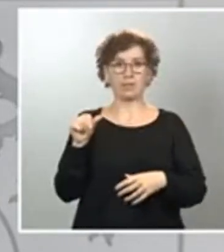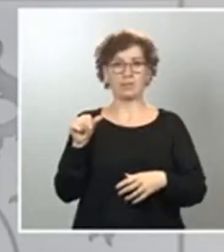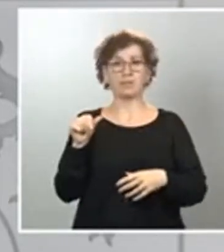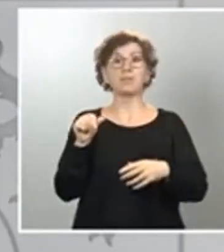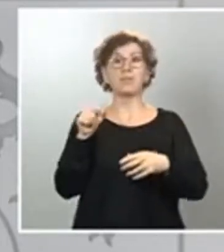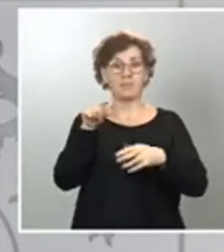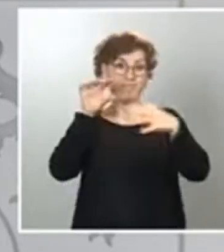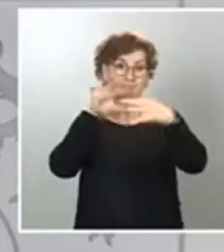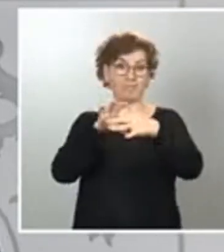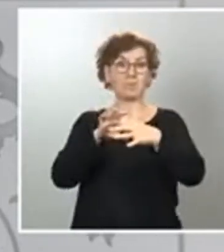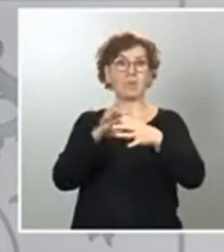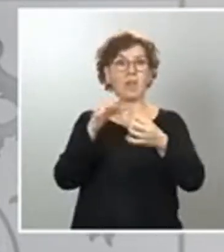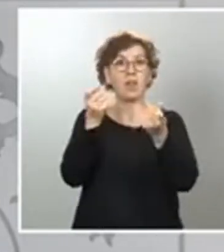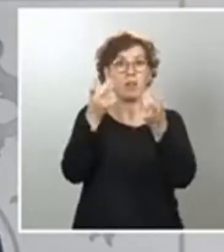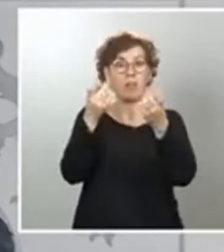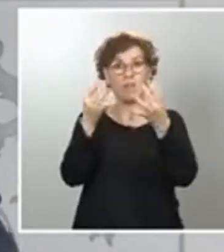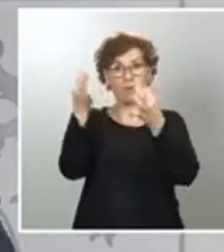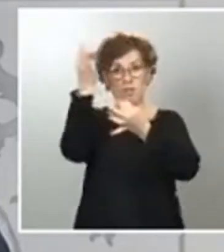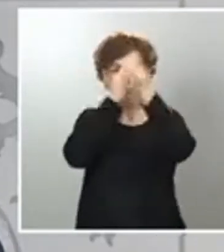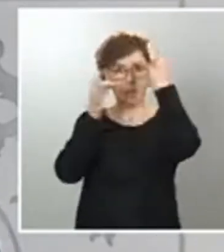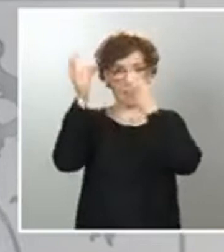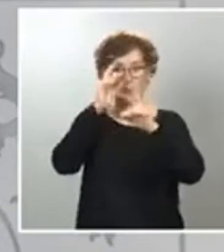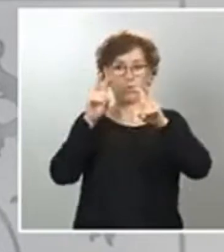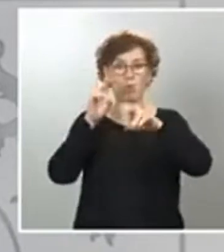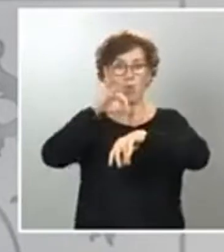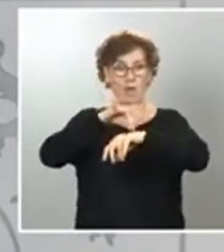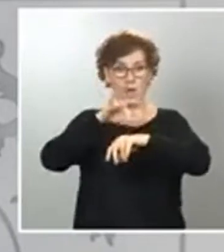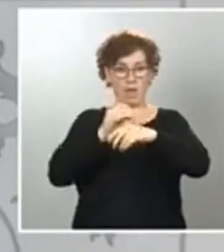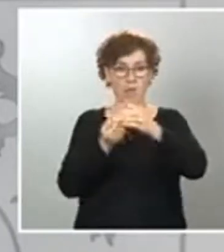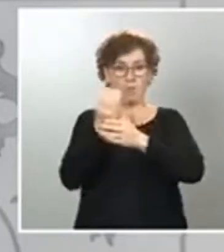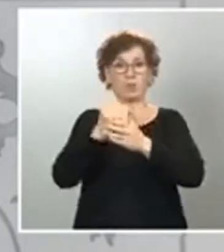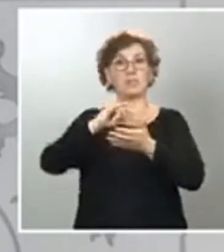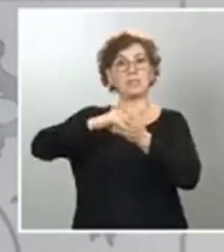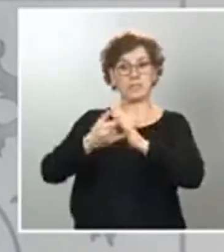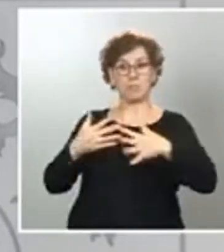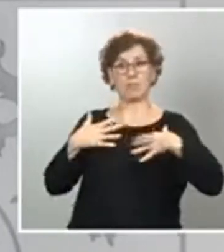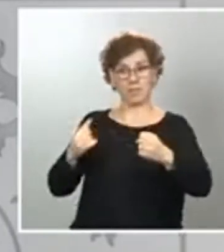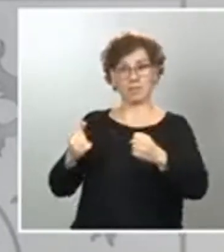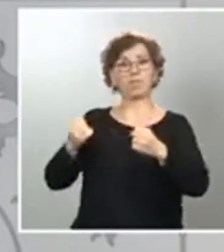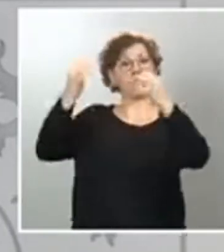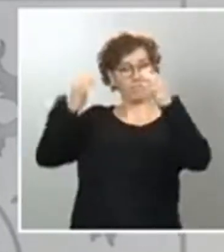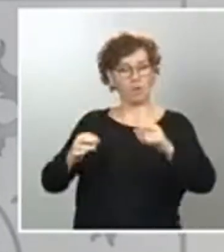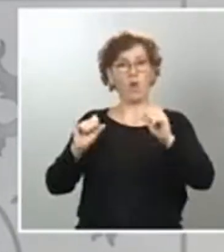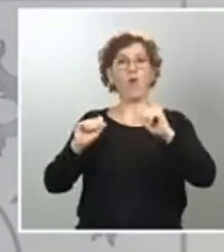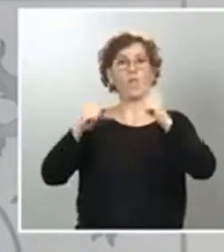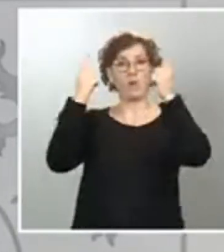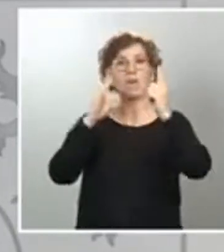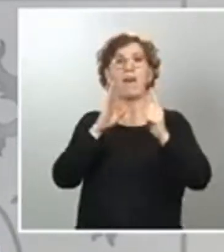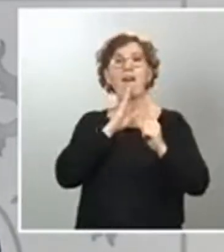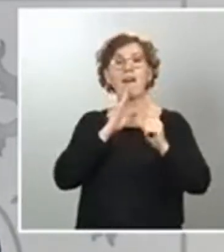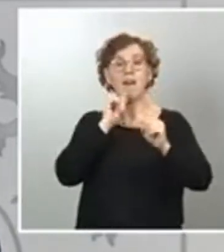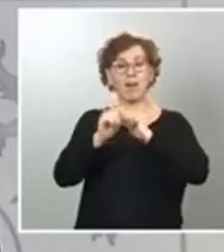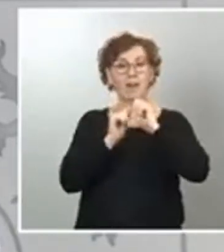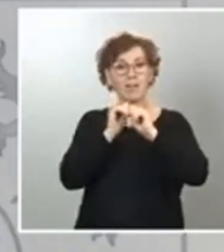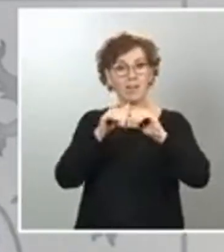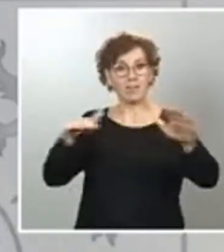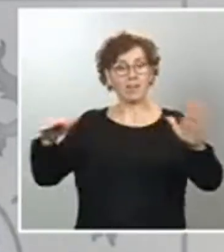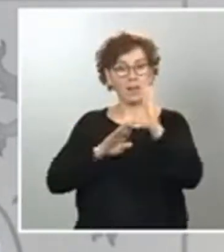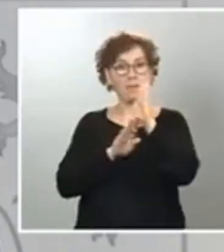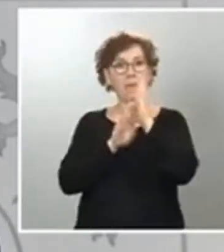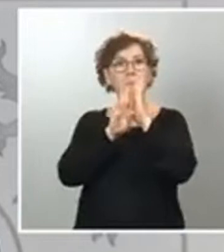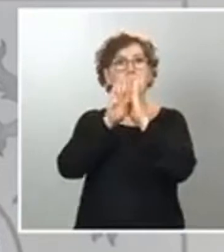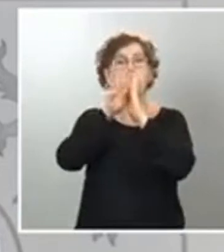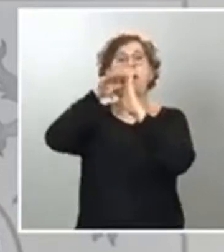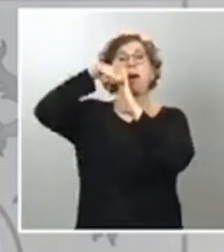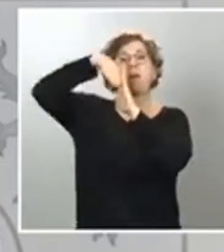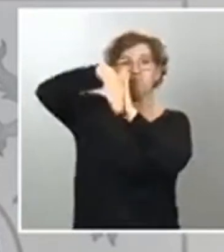la situación de nuestro sistema sanitario que nos confirman que hemos logrado doblegar la curva de propagación de la epidemia. En ese